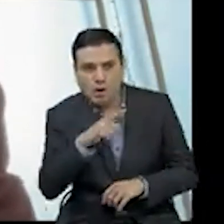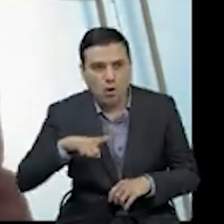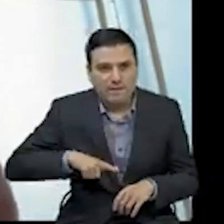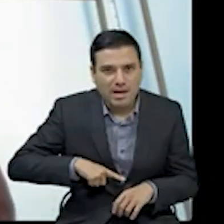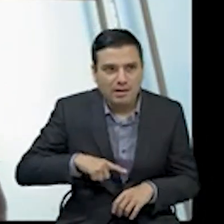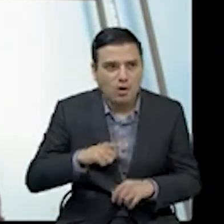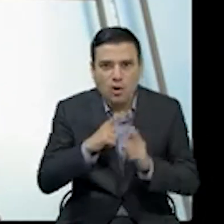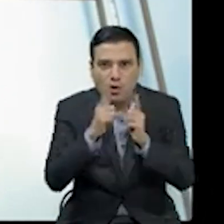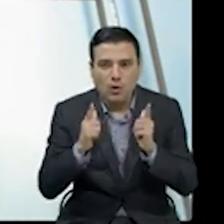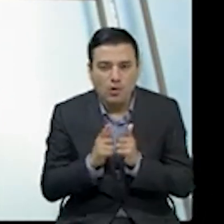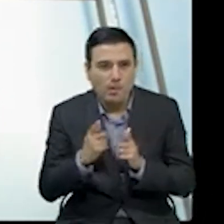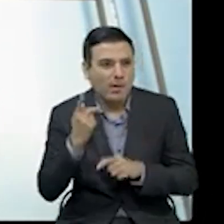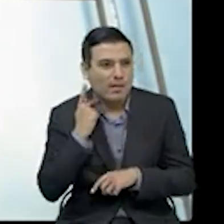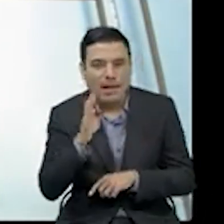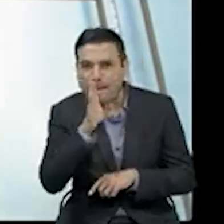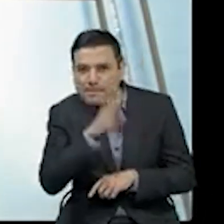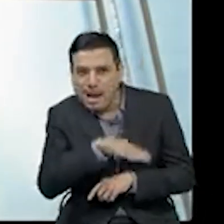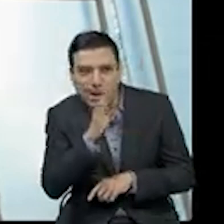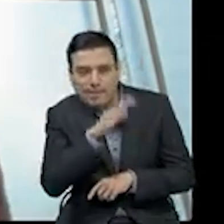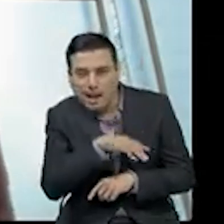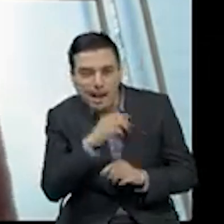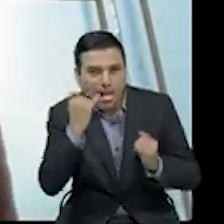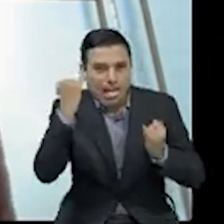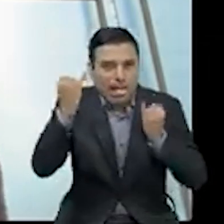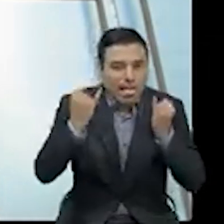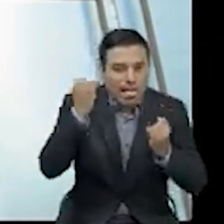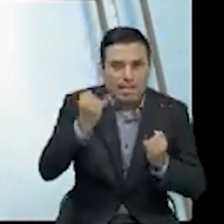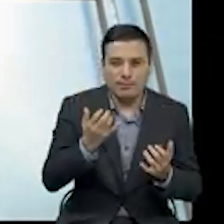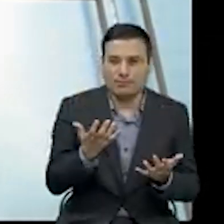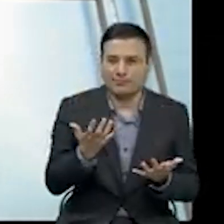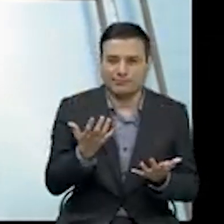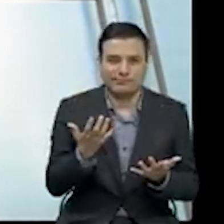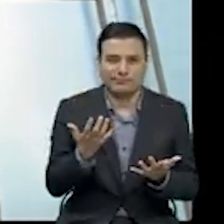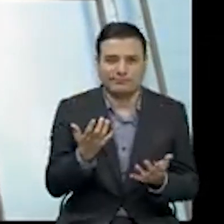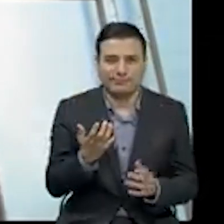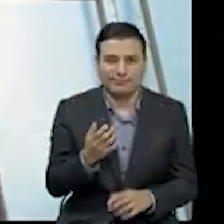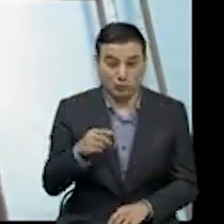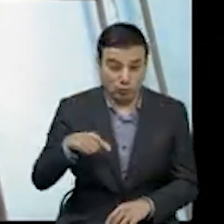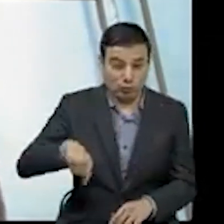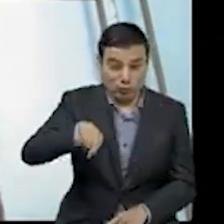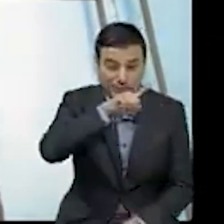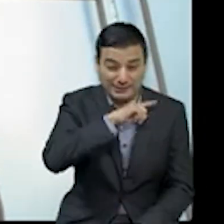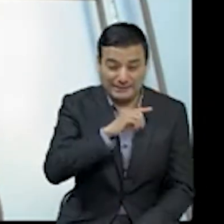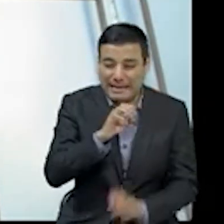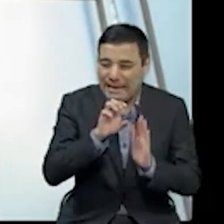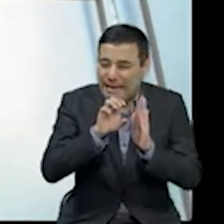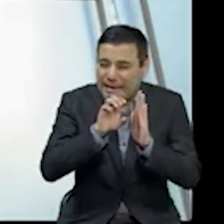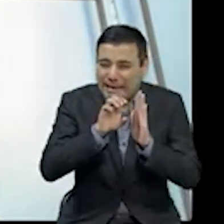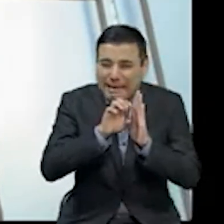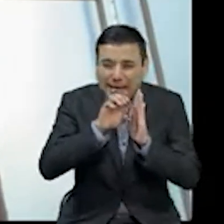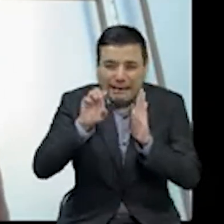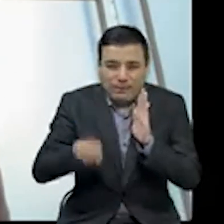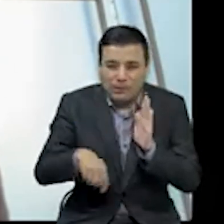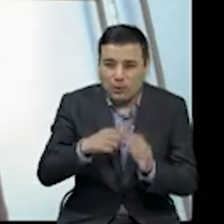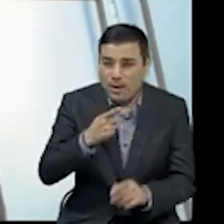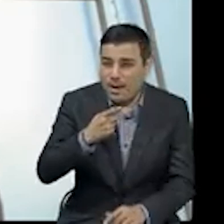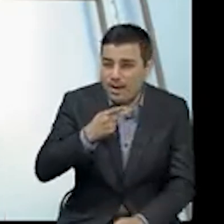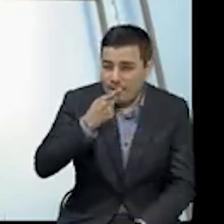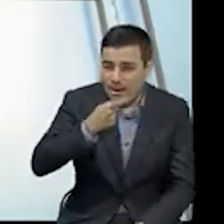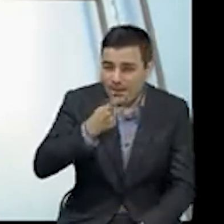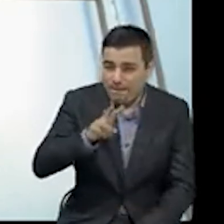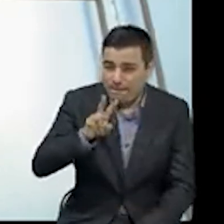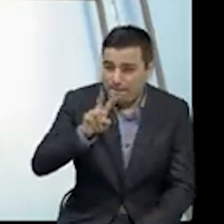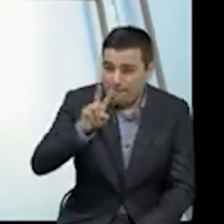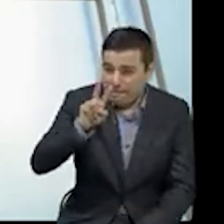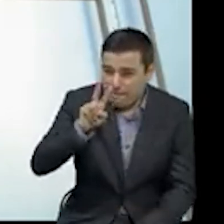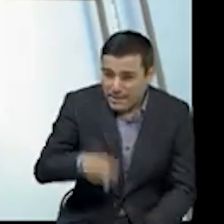el fenómeno que dicen fuera cierto, tendrían un problema generalizado y no solo en el porcentaje que